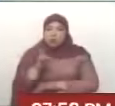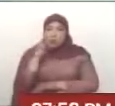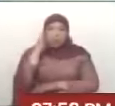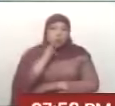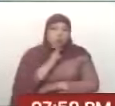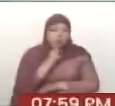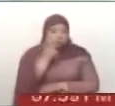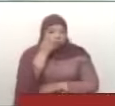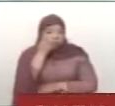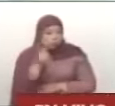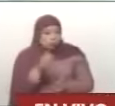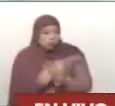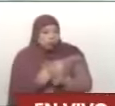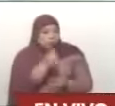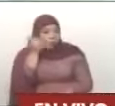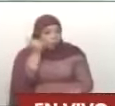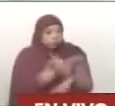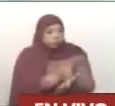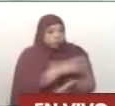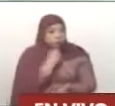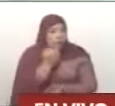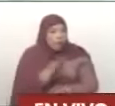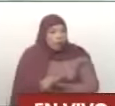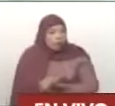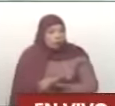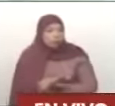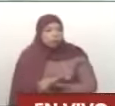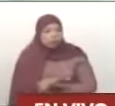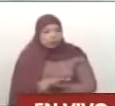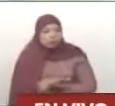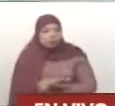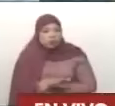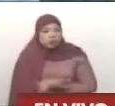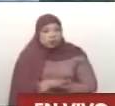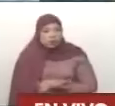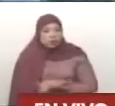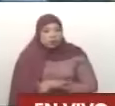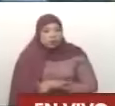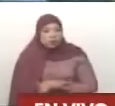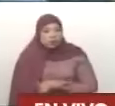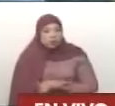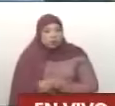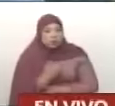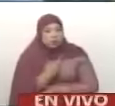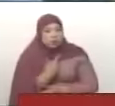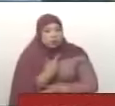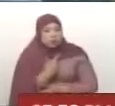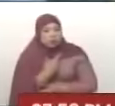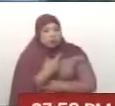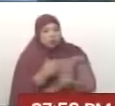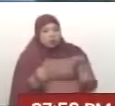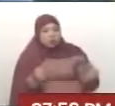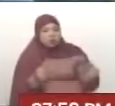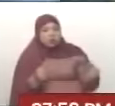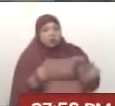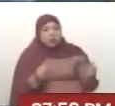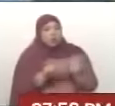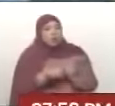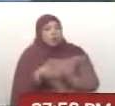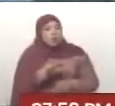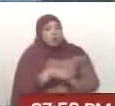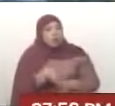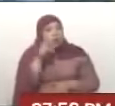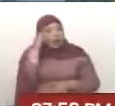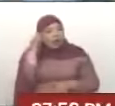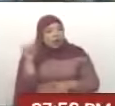noche, estaba apuñaleado, muerto. Él puso pies en polvorosa y se fue ¿para dónde? Para